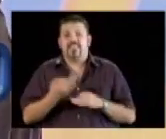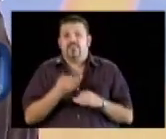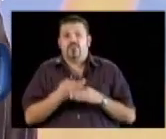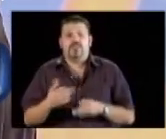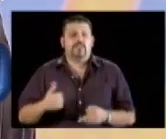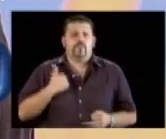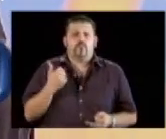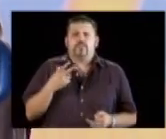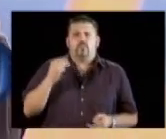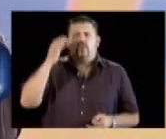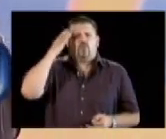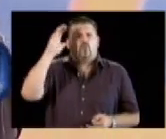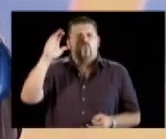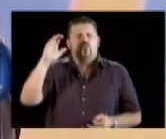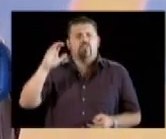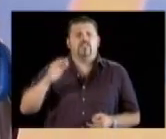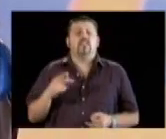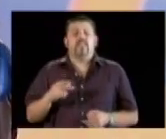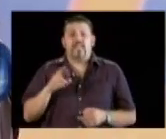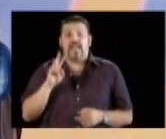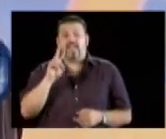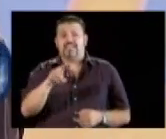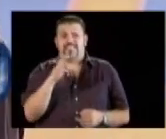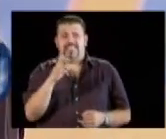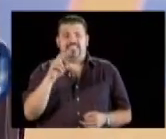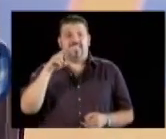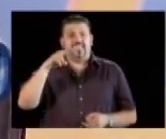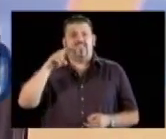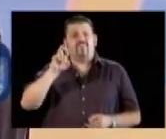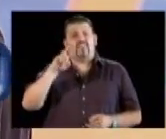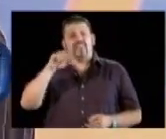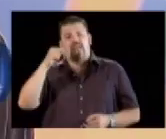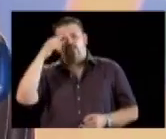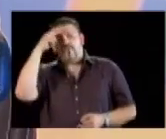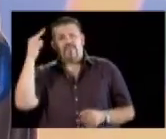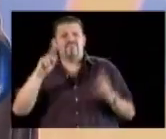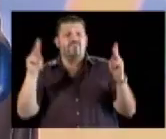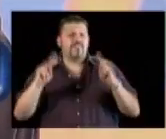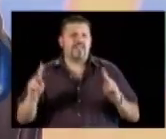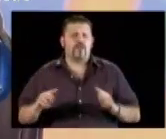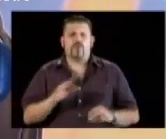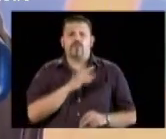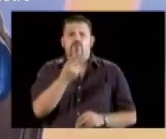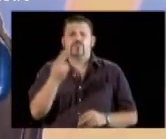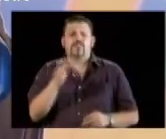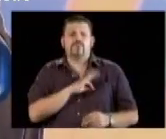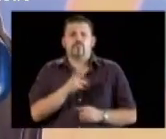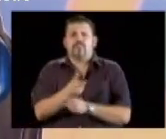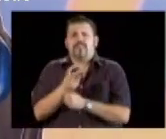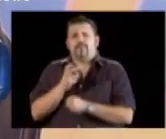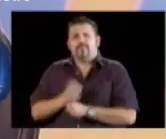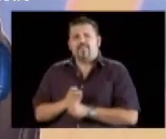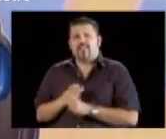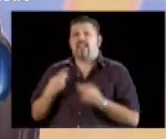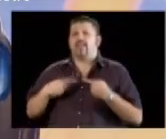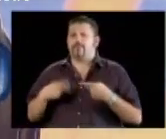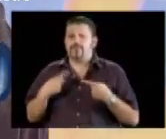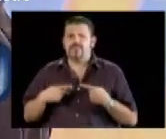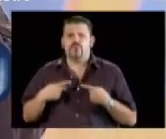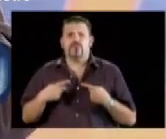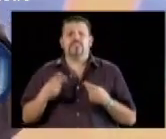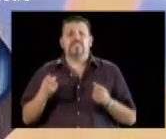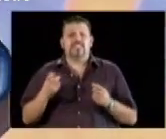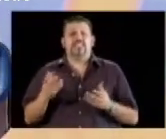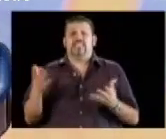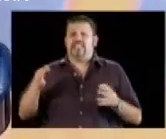que no lo conocen. El rally de verano es un evento donde pueden invitar gente a que asistan a contagiarse